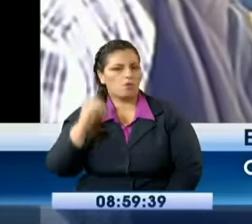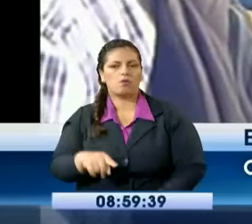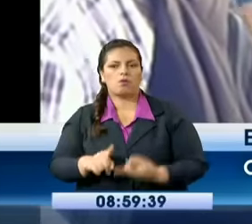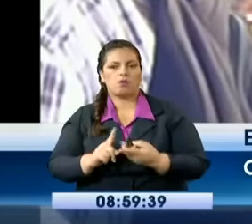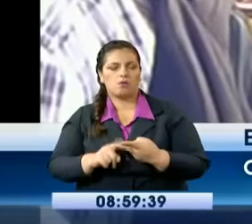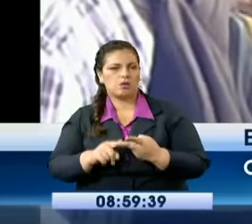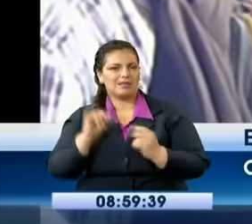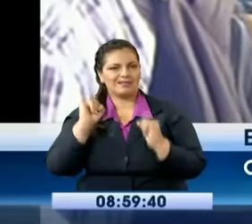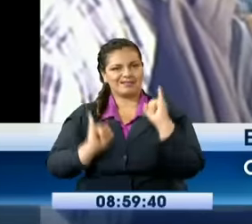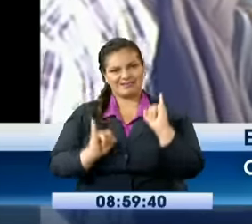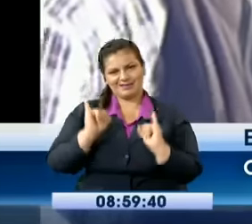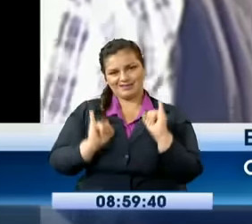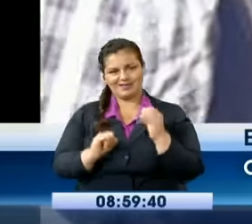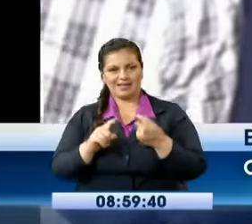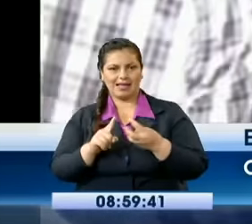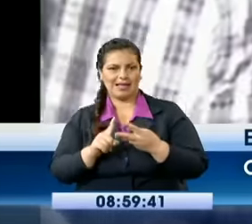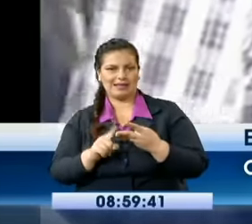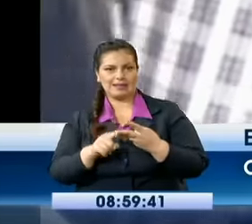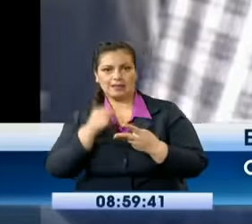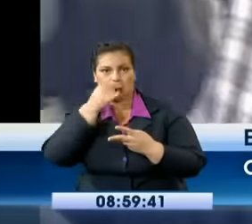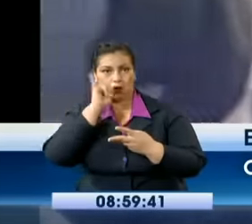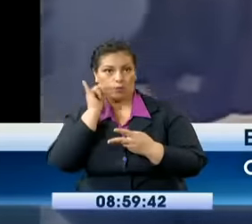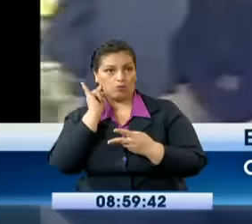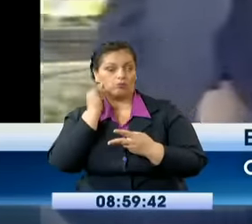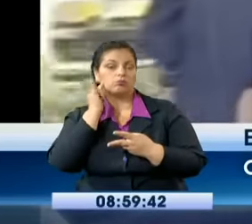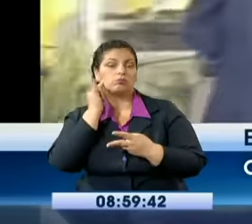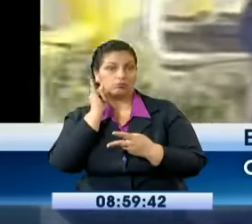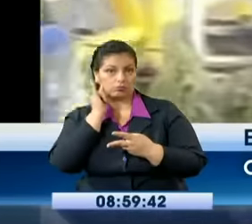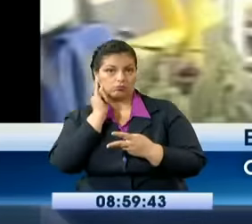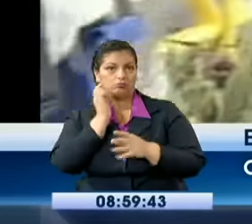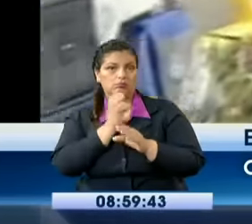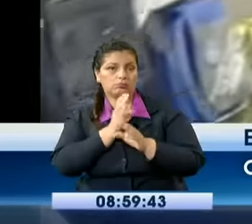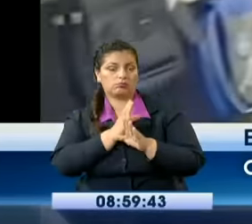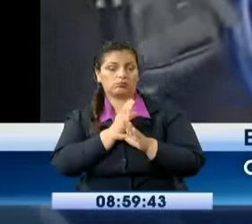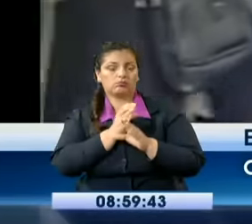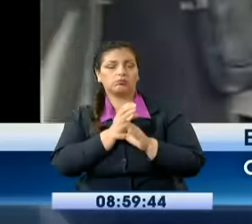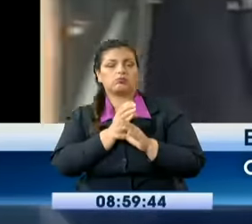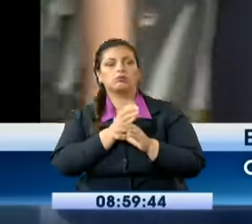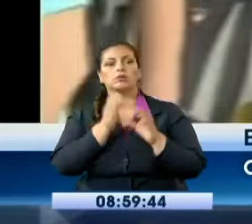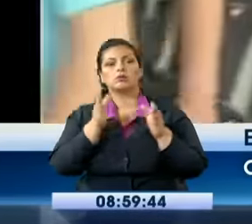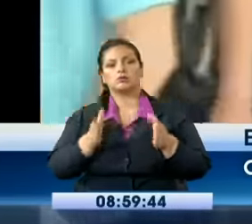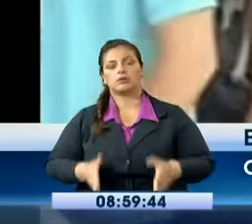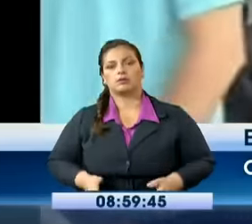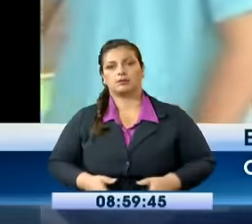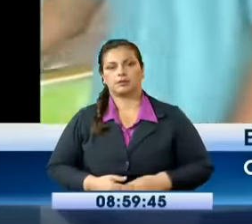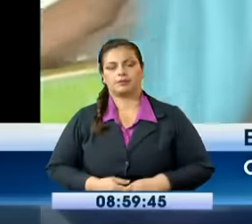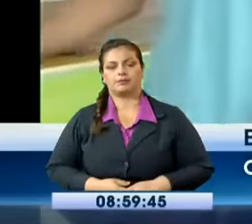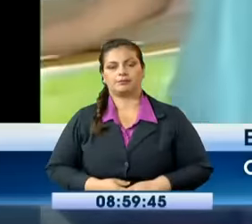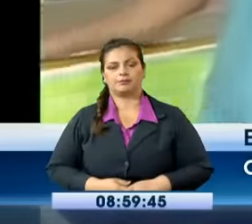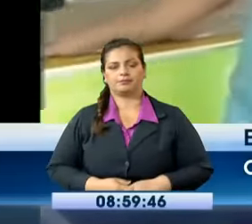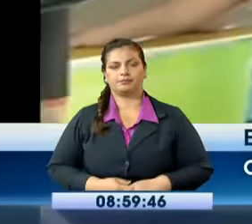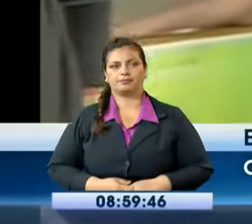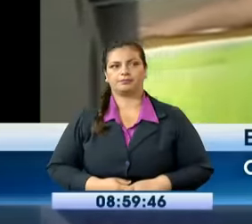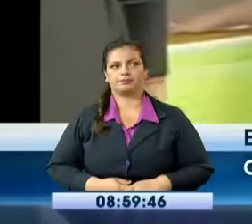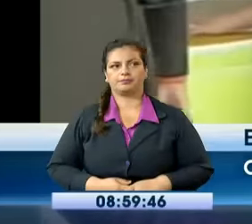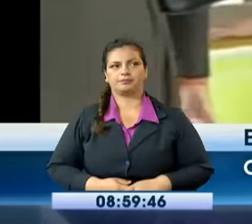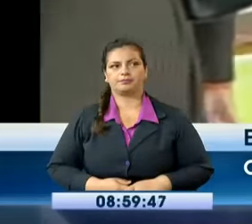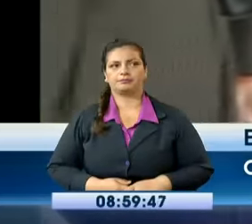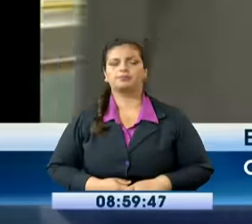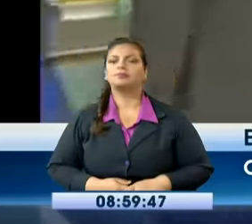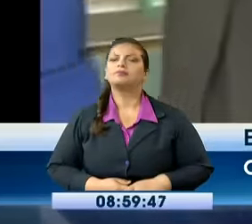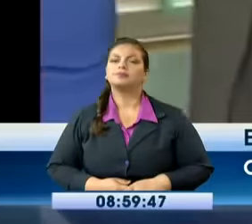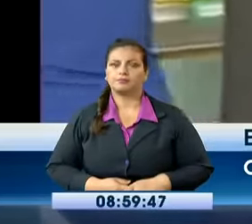que a no permitirlo, es una campaña que me llama mucho la atención. Espero que la ciudadanía responda y que también no lo permita. Esto